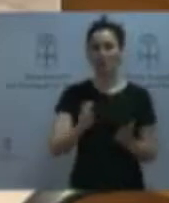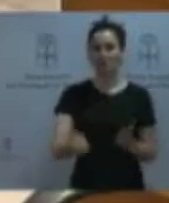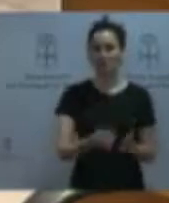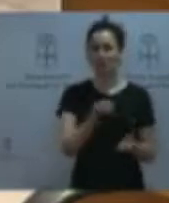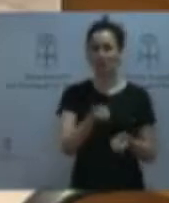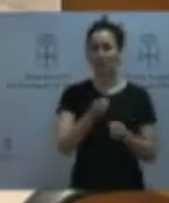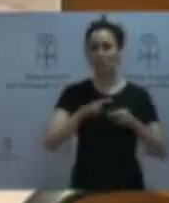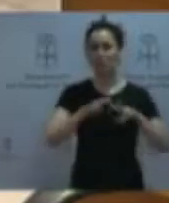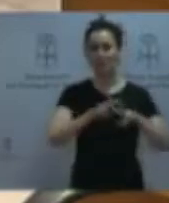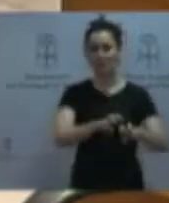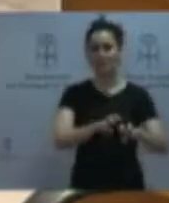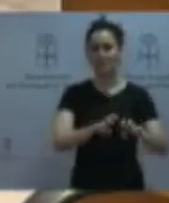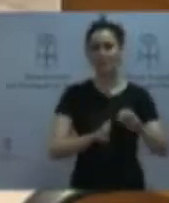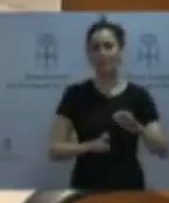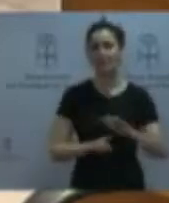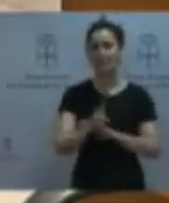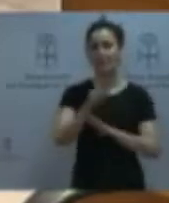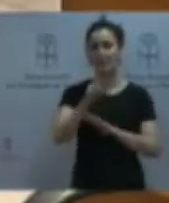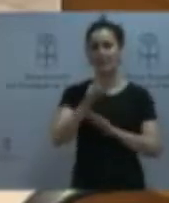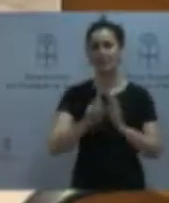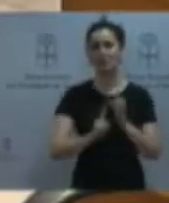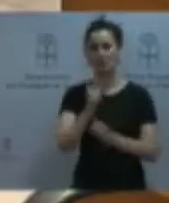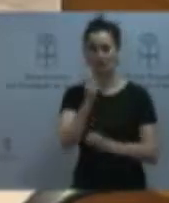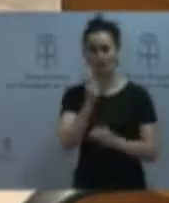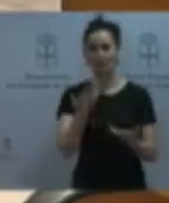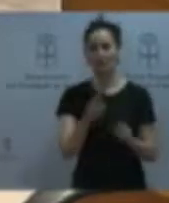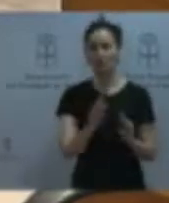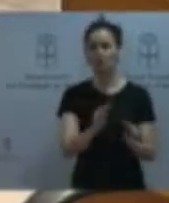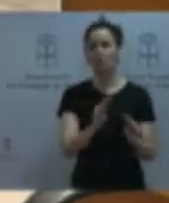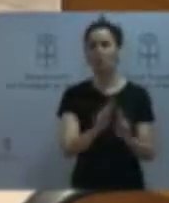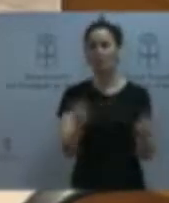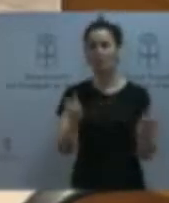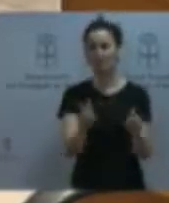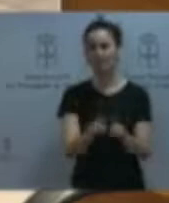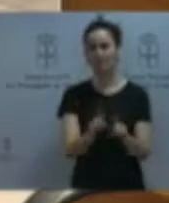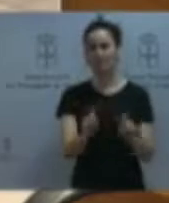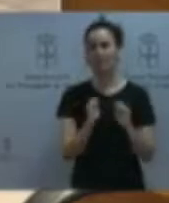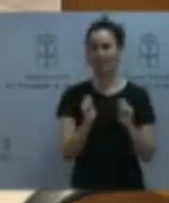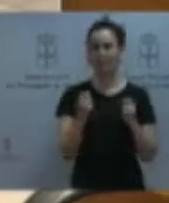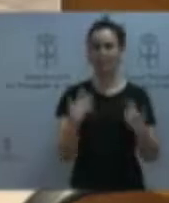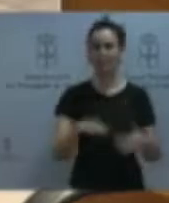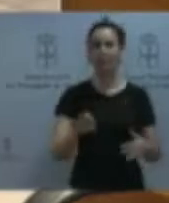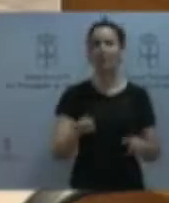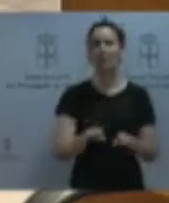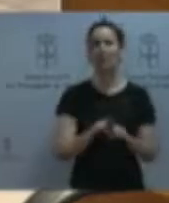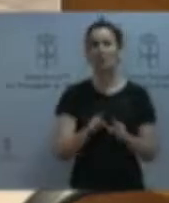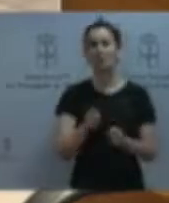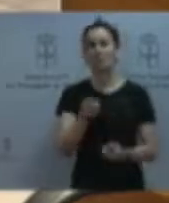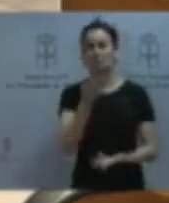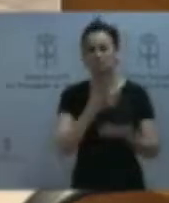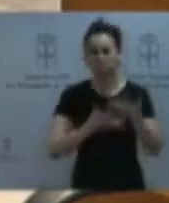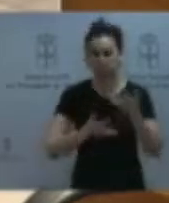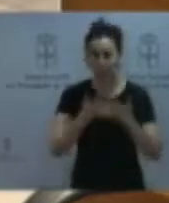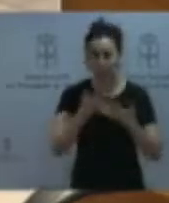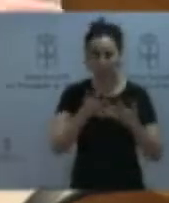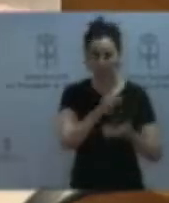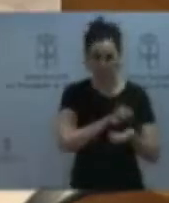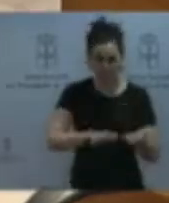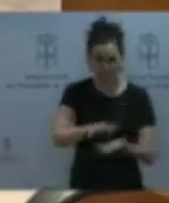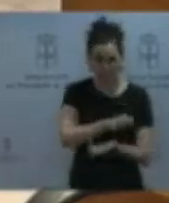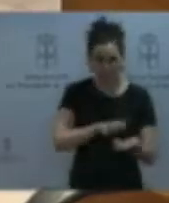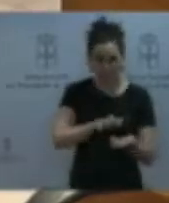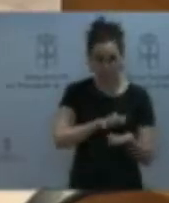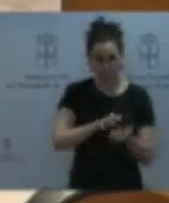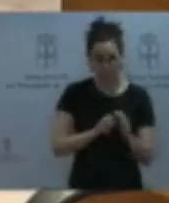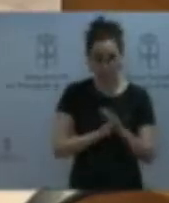pueden resultar especialmente controvertidos en cuanto a su contenido o el avance técnico que suponga. Decirle que